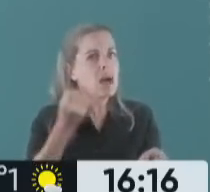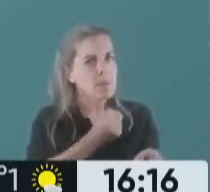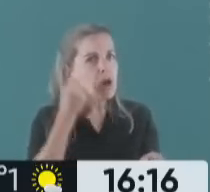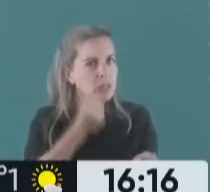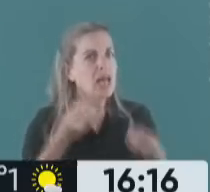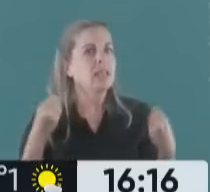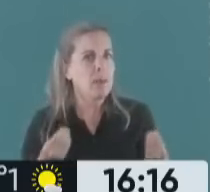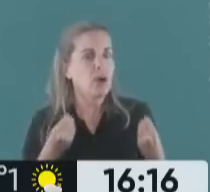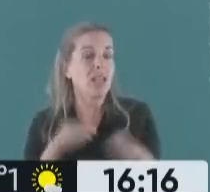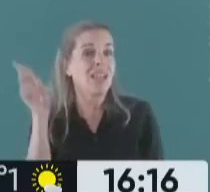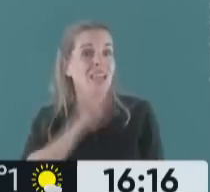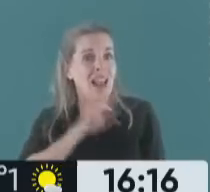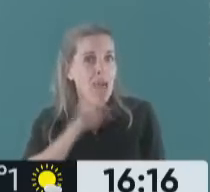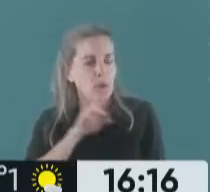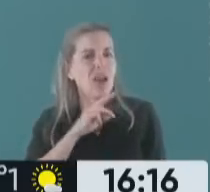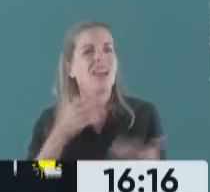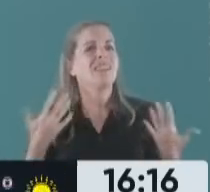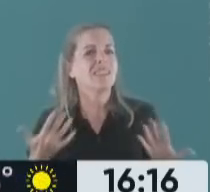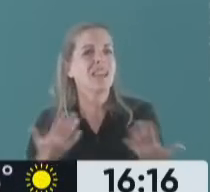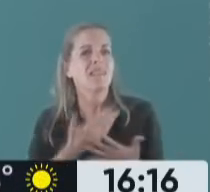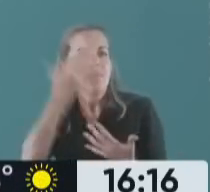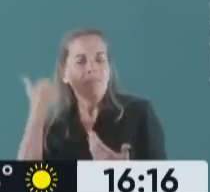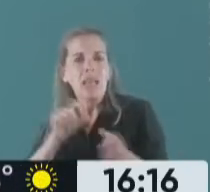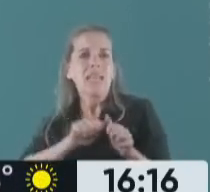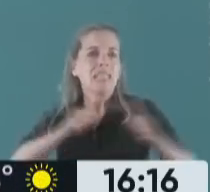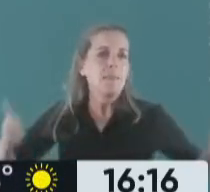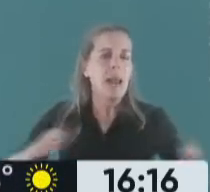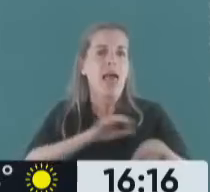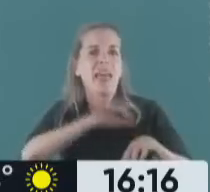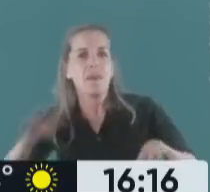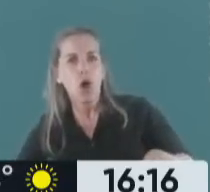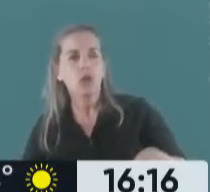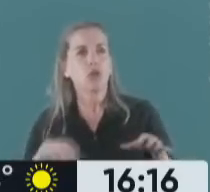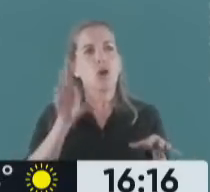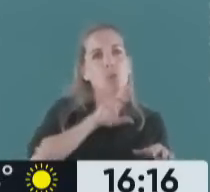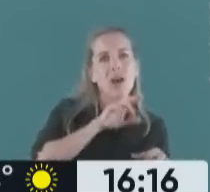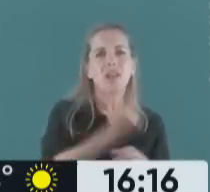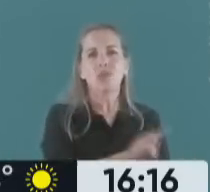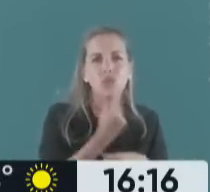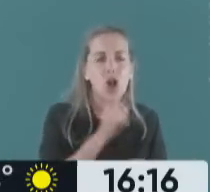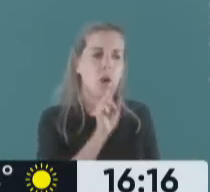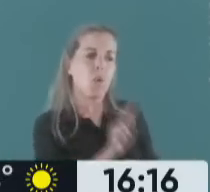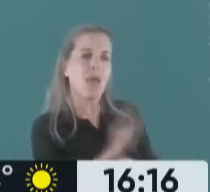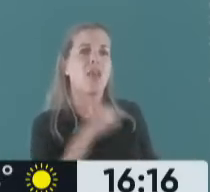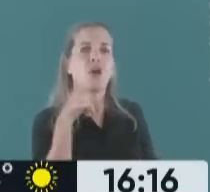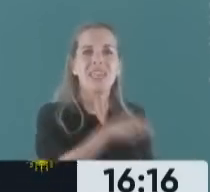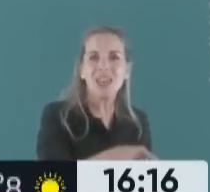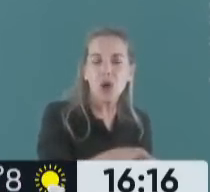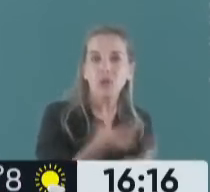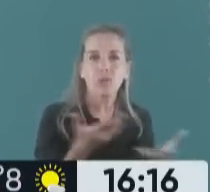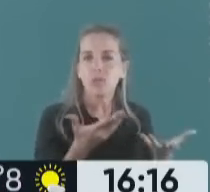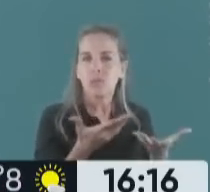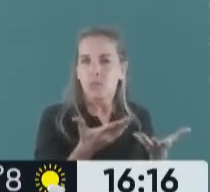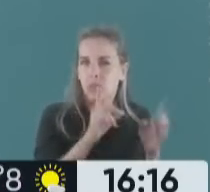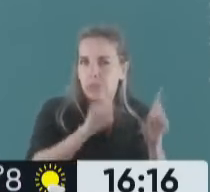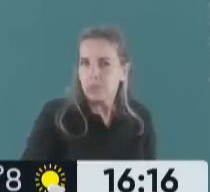adelante, porque todas aquellas mujeres que luego de situaciones de separación, de divorcio, tienen que quedarse a cargo del cuidado de sus hijos, no hay una tasa establecida